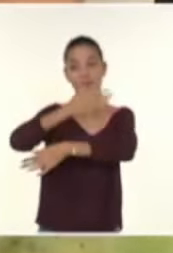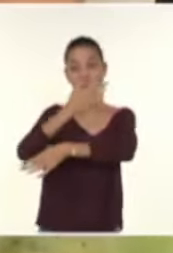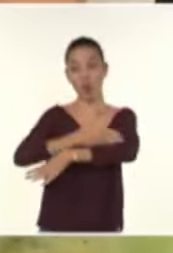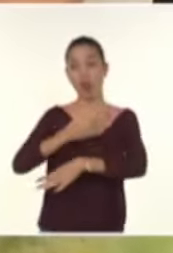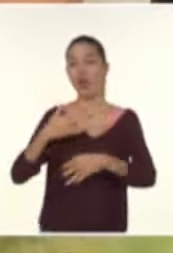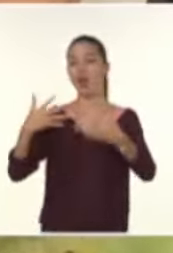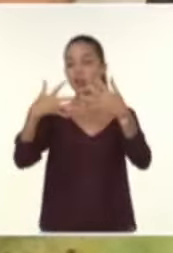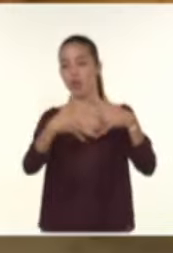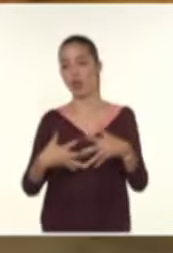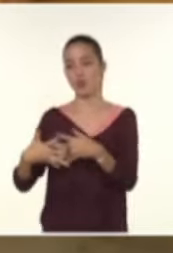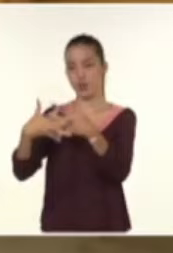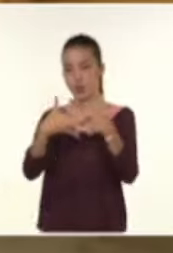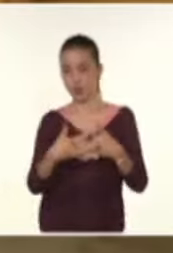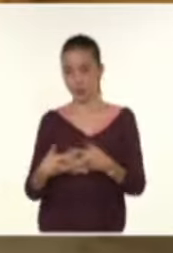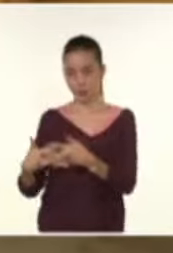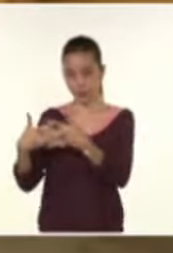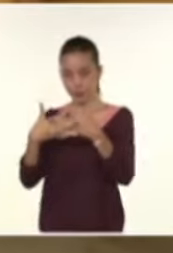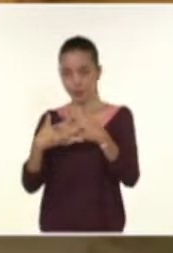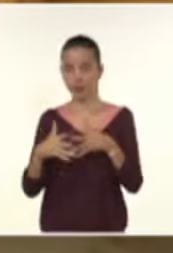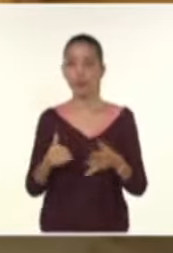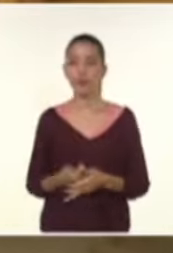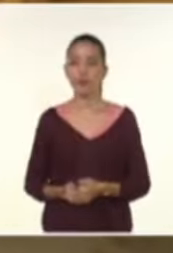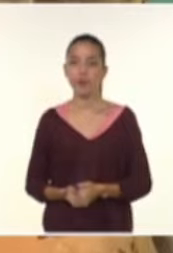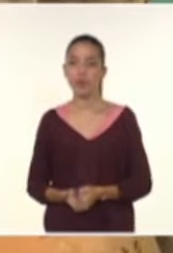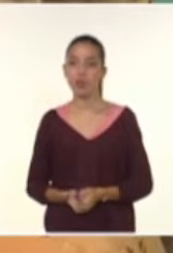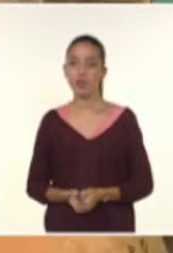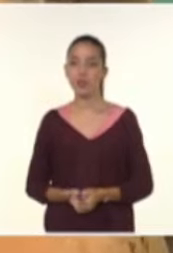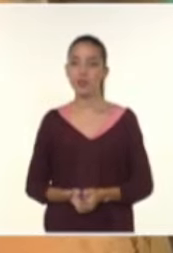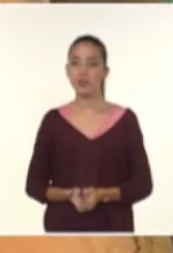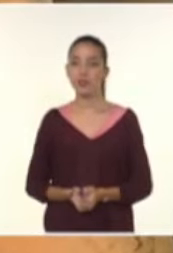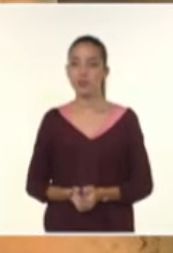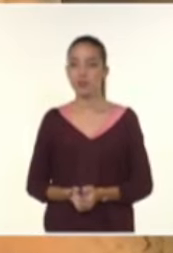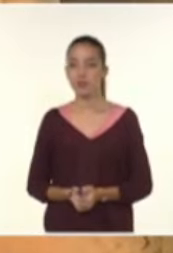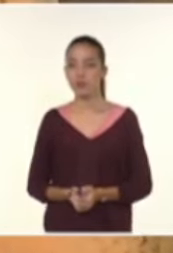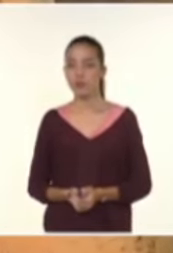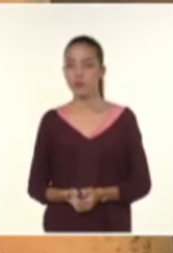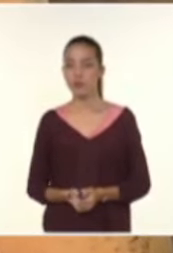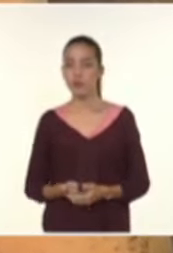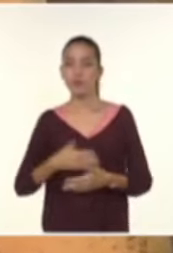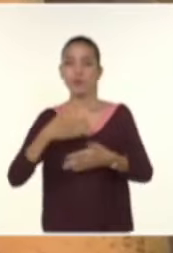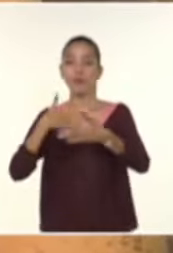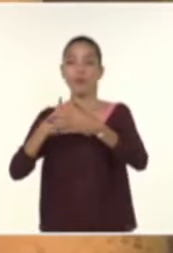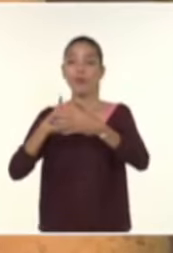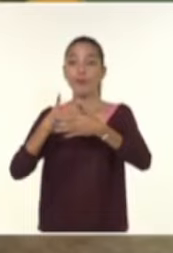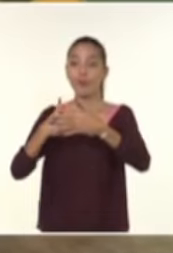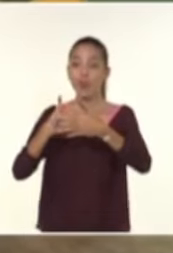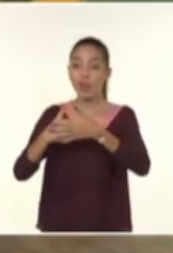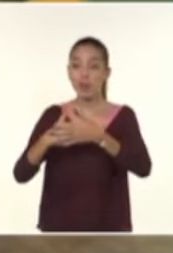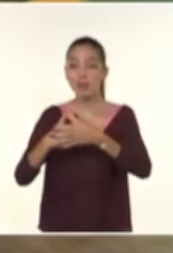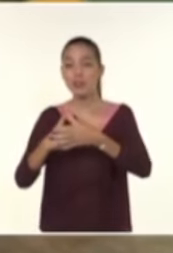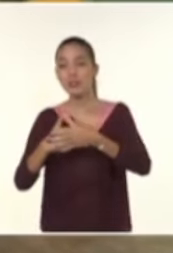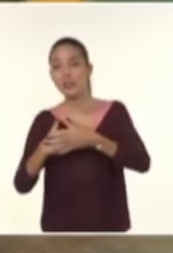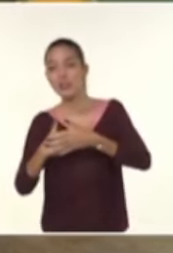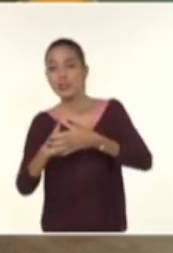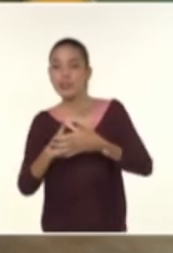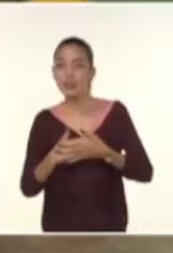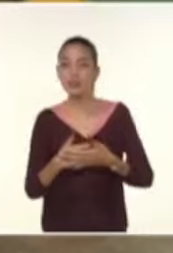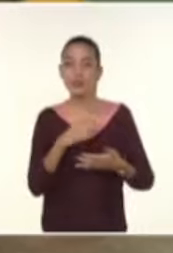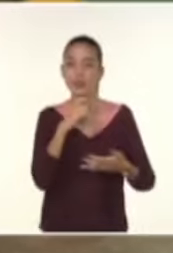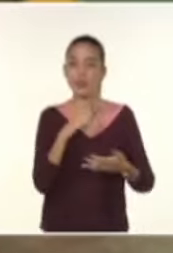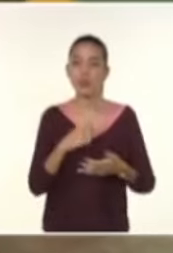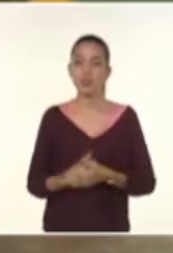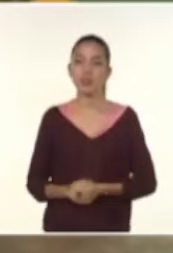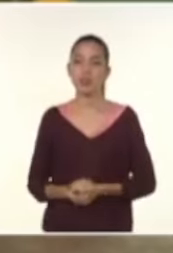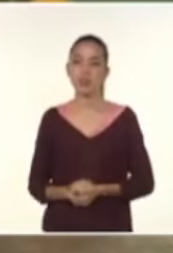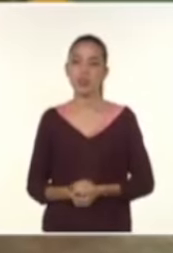El mercado Quinto Patio exhibe cómo aporta la empresa agropecuaria Obdulio Morales a la alimentación en Yaguajay. Los productos que más persisten